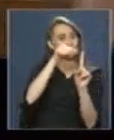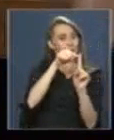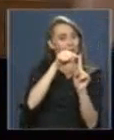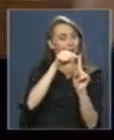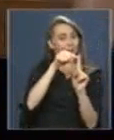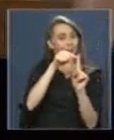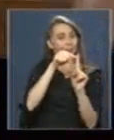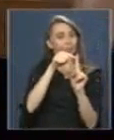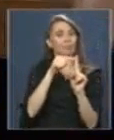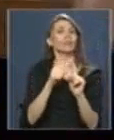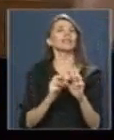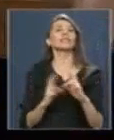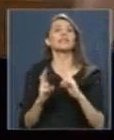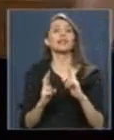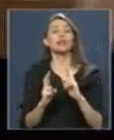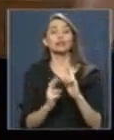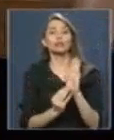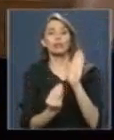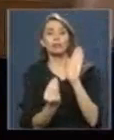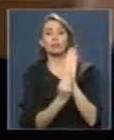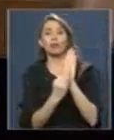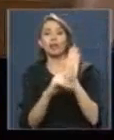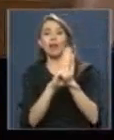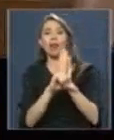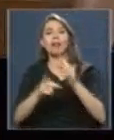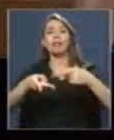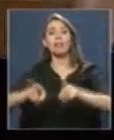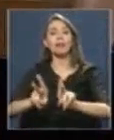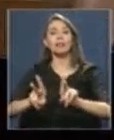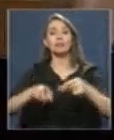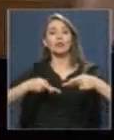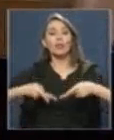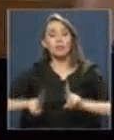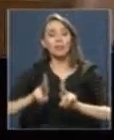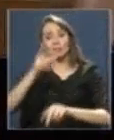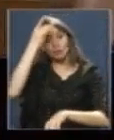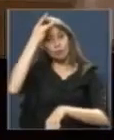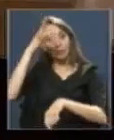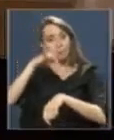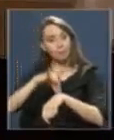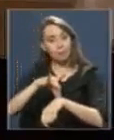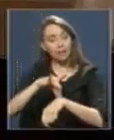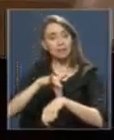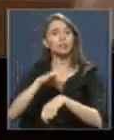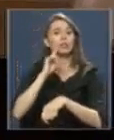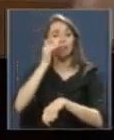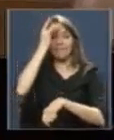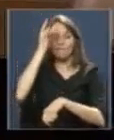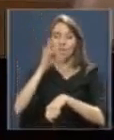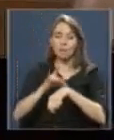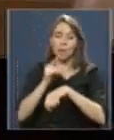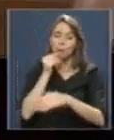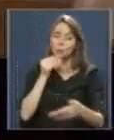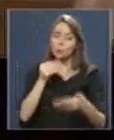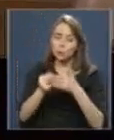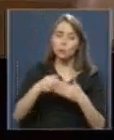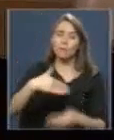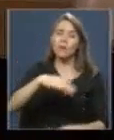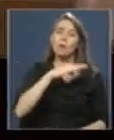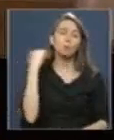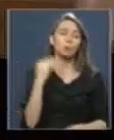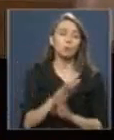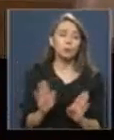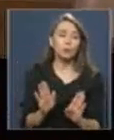entonces tiene que ver con consagrar un derecho a aquellos pacientes que están en una enfermedad terminal, a